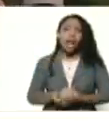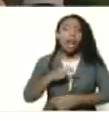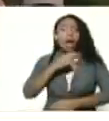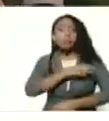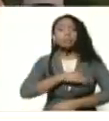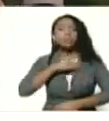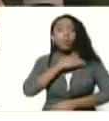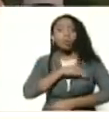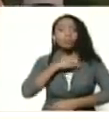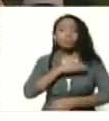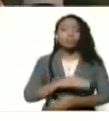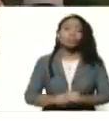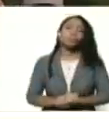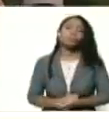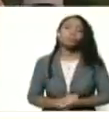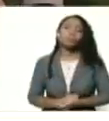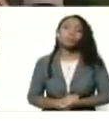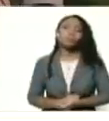misión.